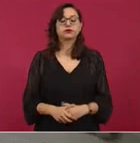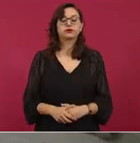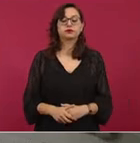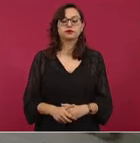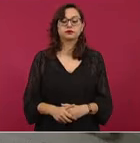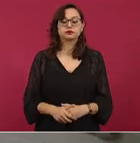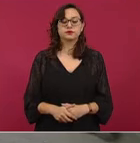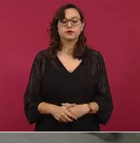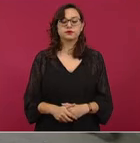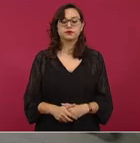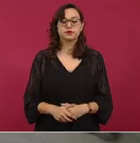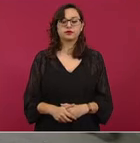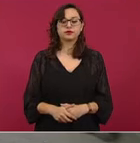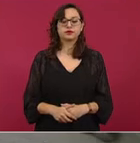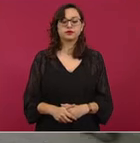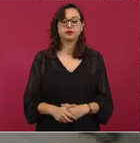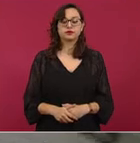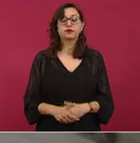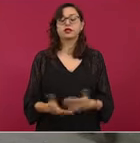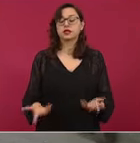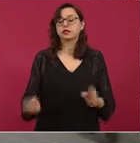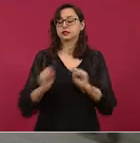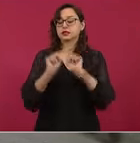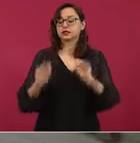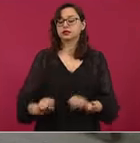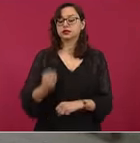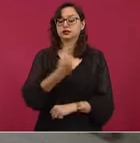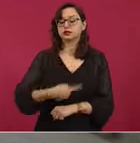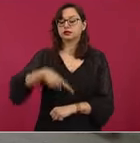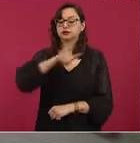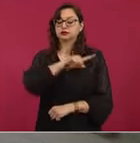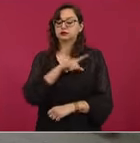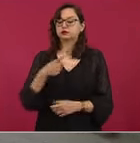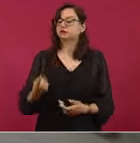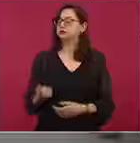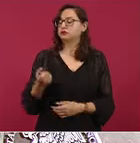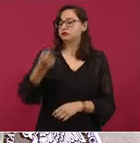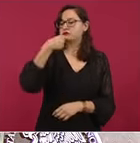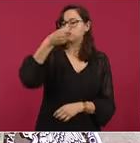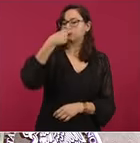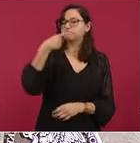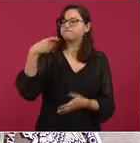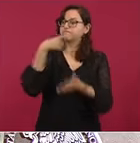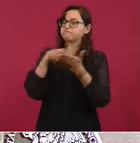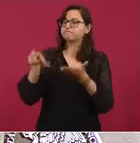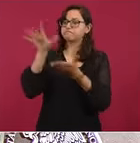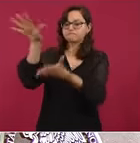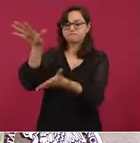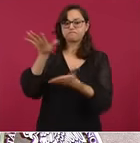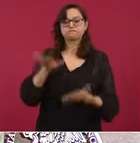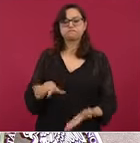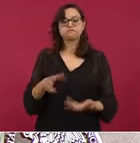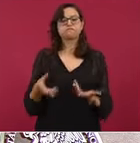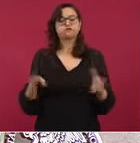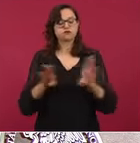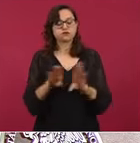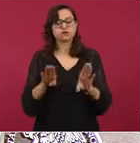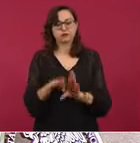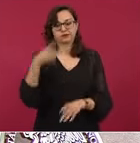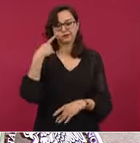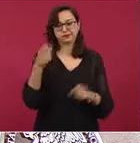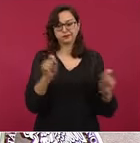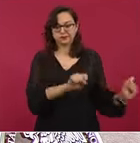los medicamentos adquiridos por el sector salud para la población de nuestro país, les informo, en la primera, por favor,